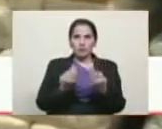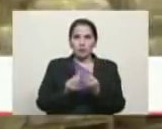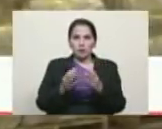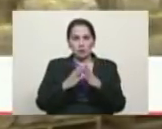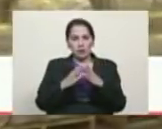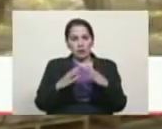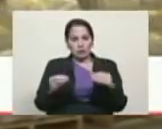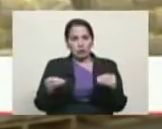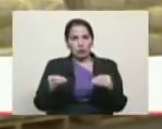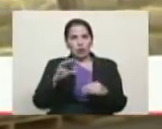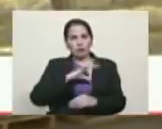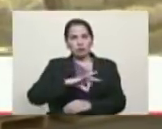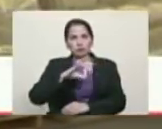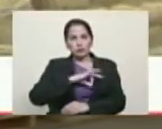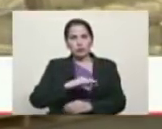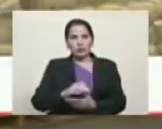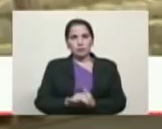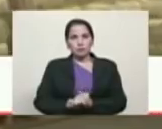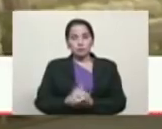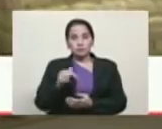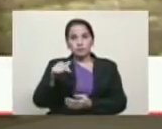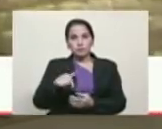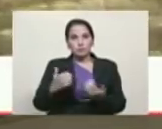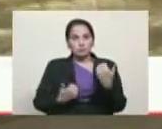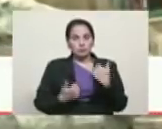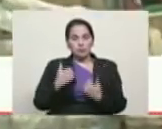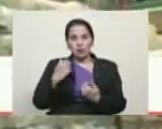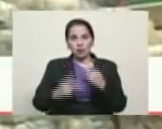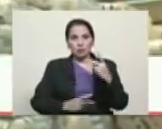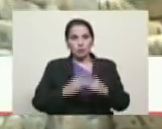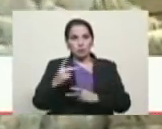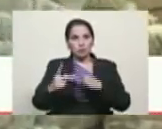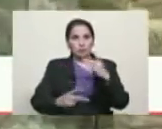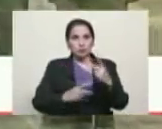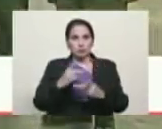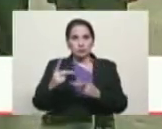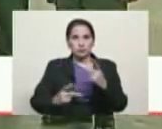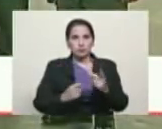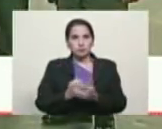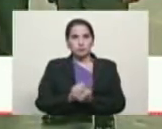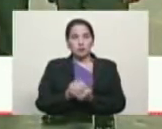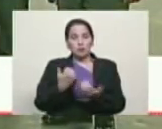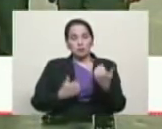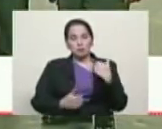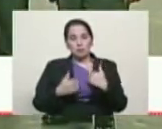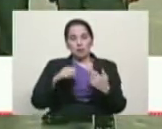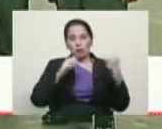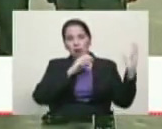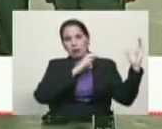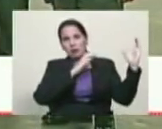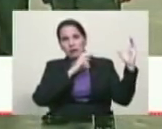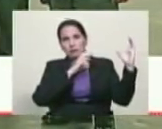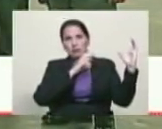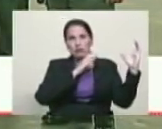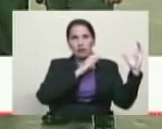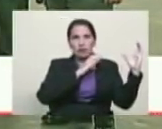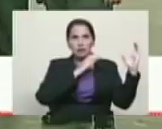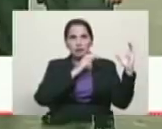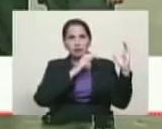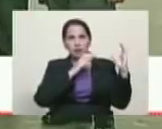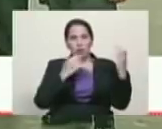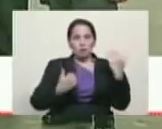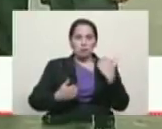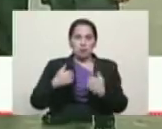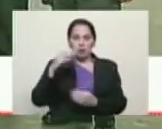en sociedad. Estamos en miércoles productivo. Miércoles Nazareno, miércoles bendito, miércoles